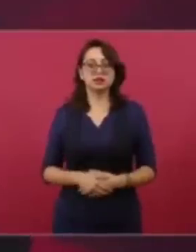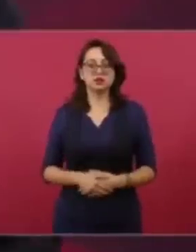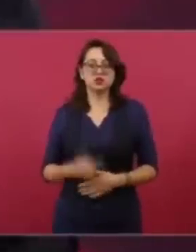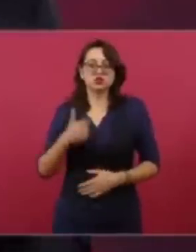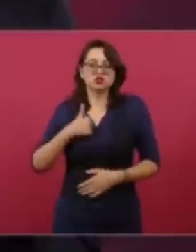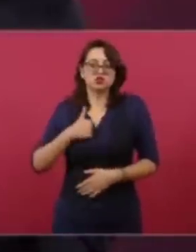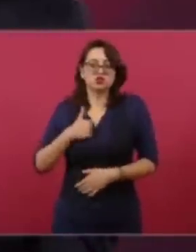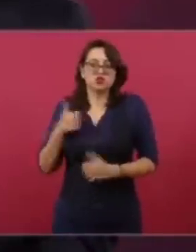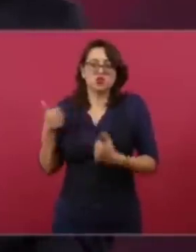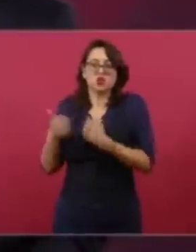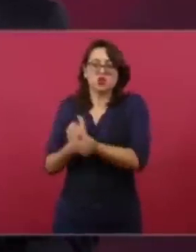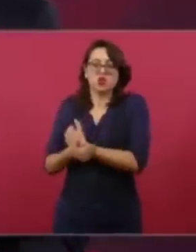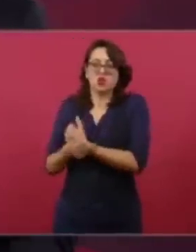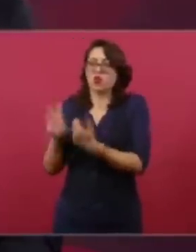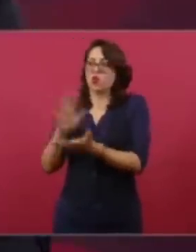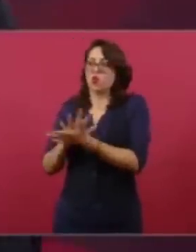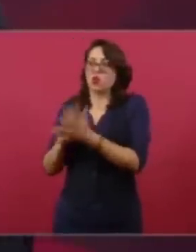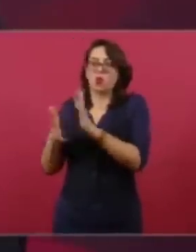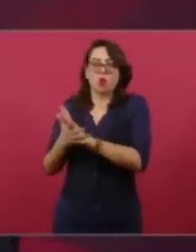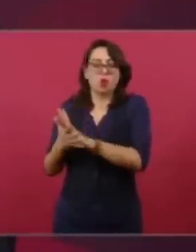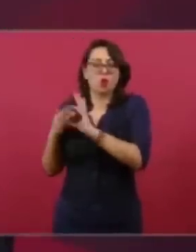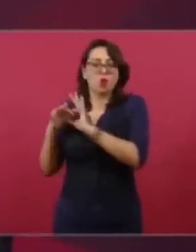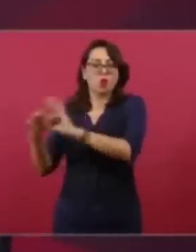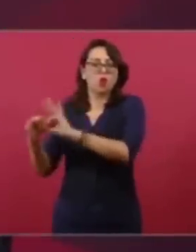en encubridor,